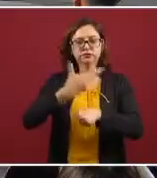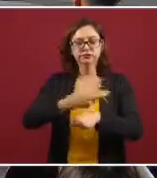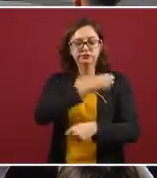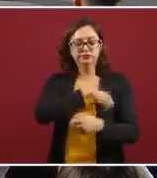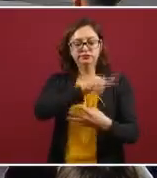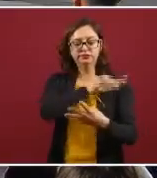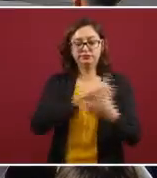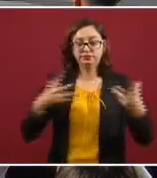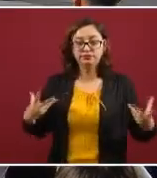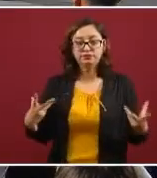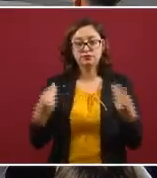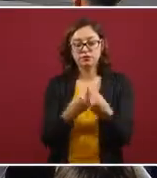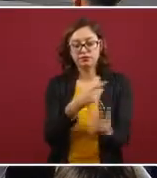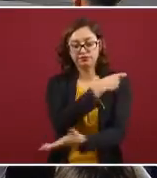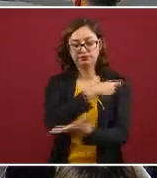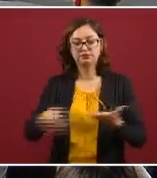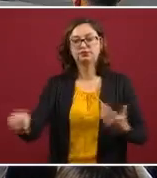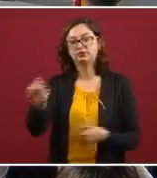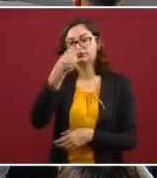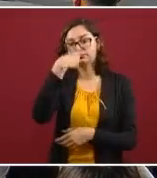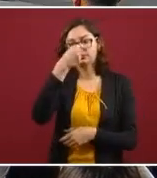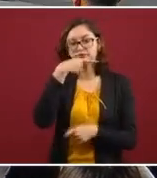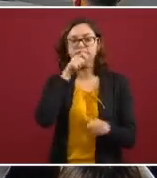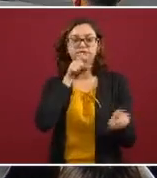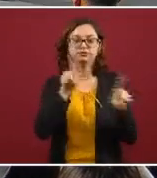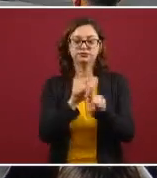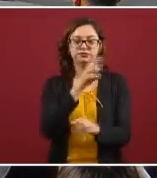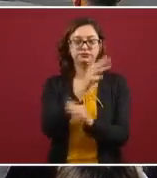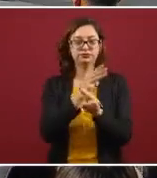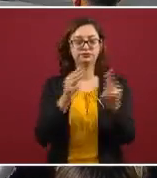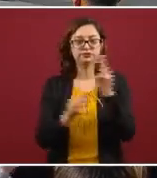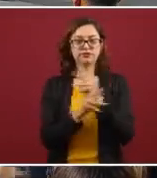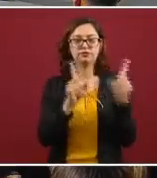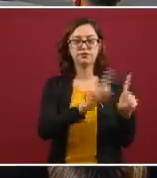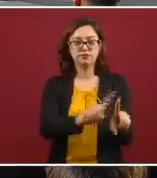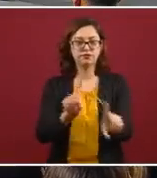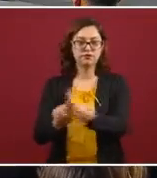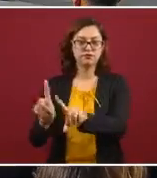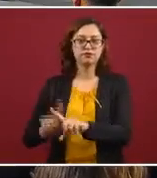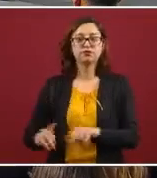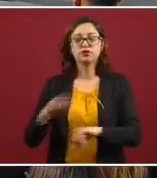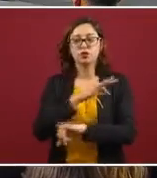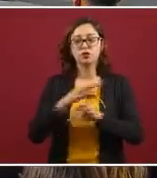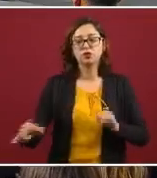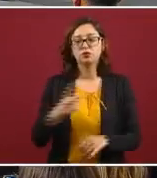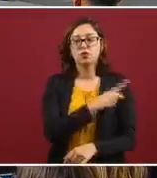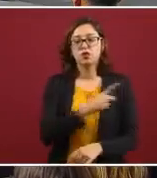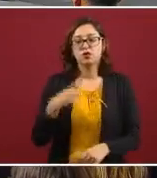de medicamentos y de material de curación. Finalmente, decir